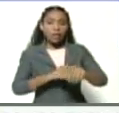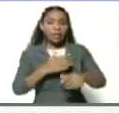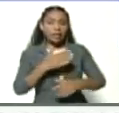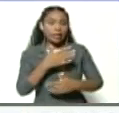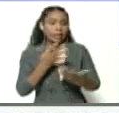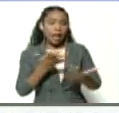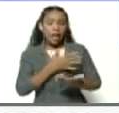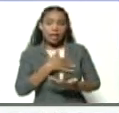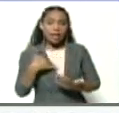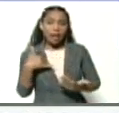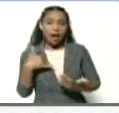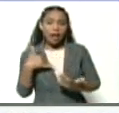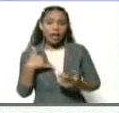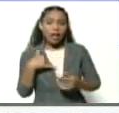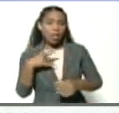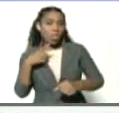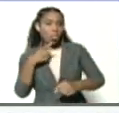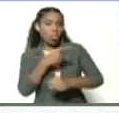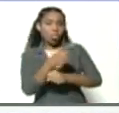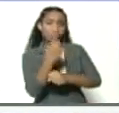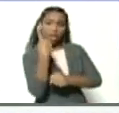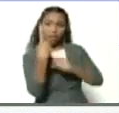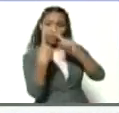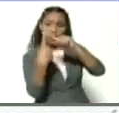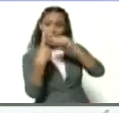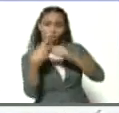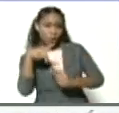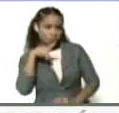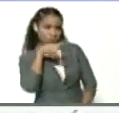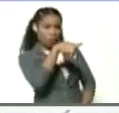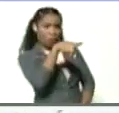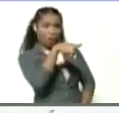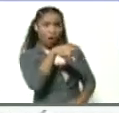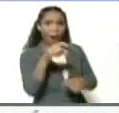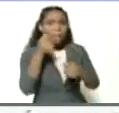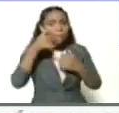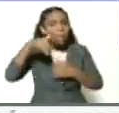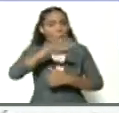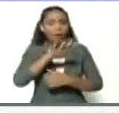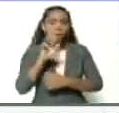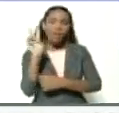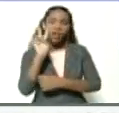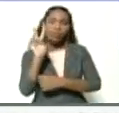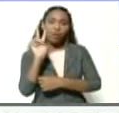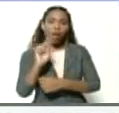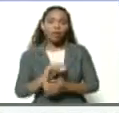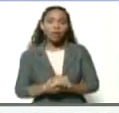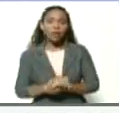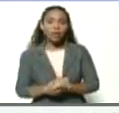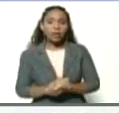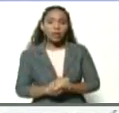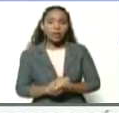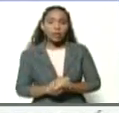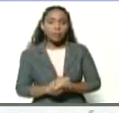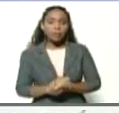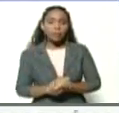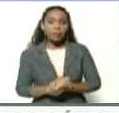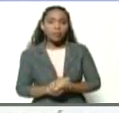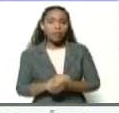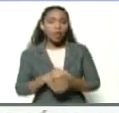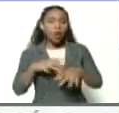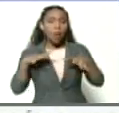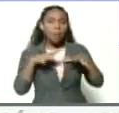pretenden señalar con su dedo a un pueblo noble que es el pueblo de Venezuela. Los imperios de turno